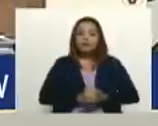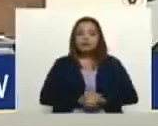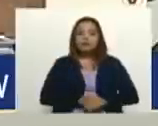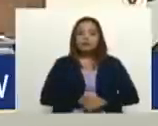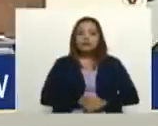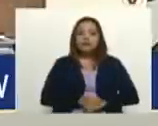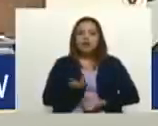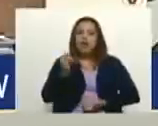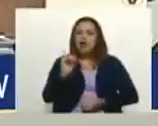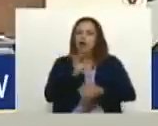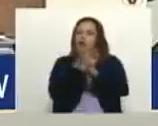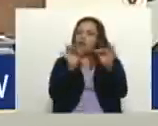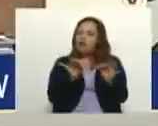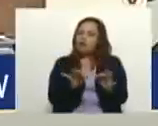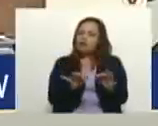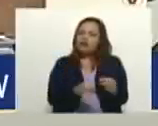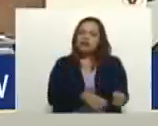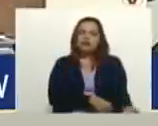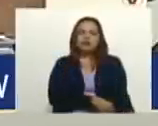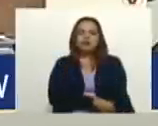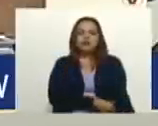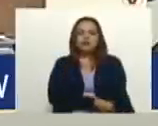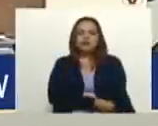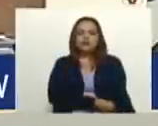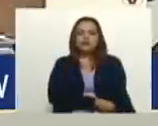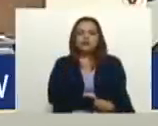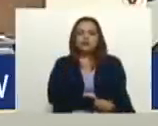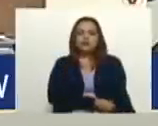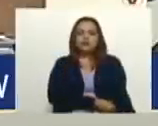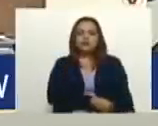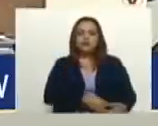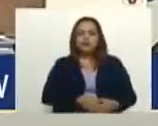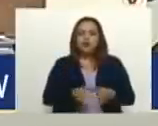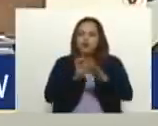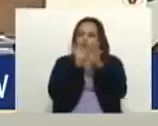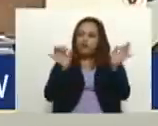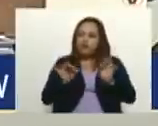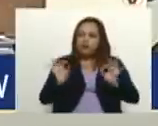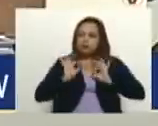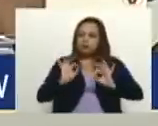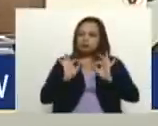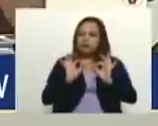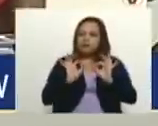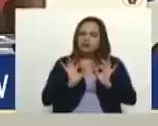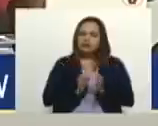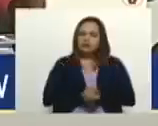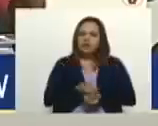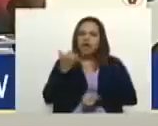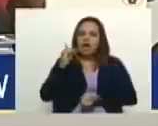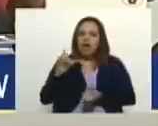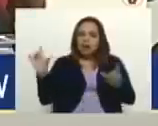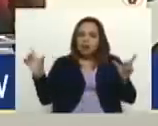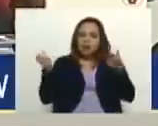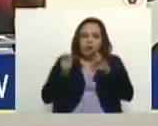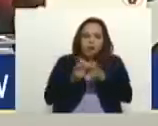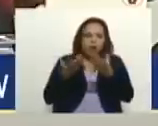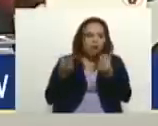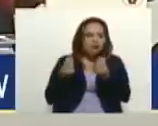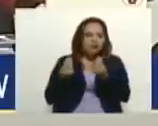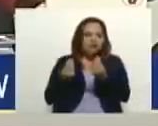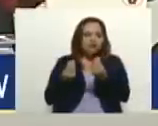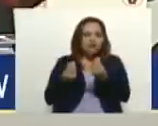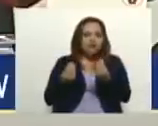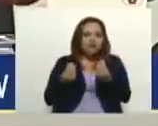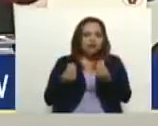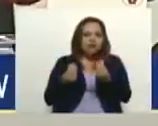una metodología, ¿no? ¿Cómo se llama? Un método han reducido mucho el